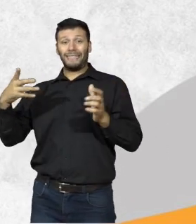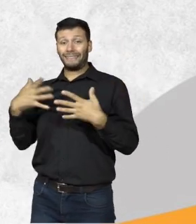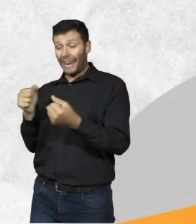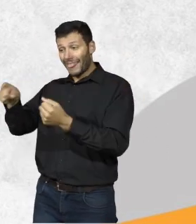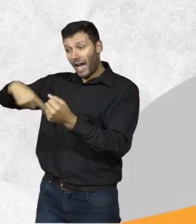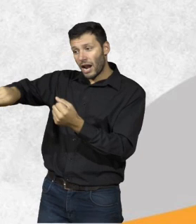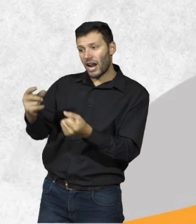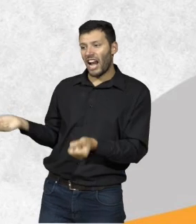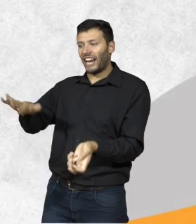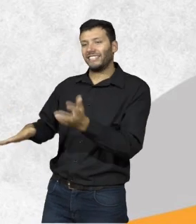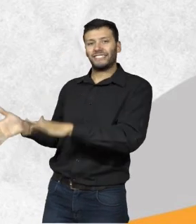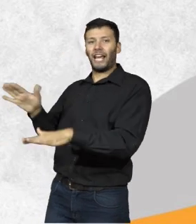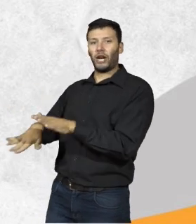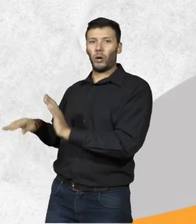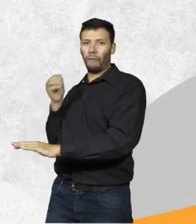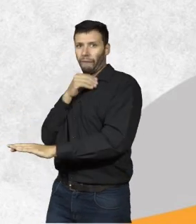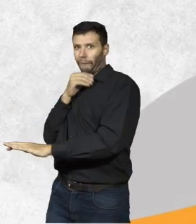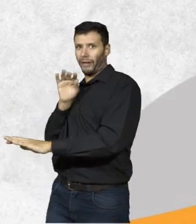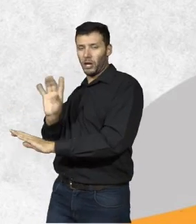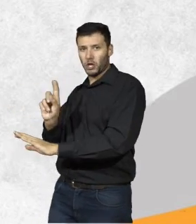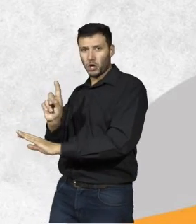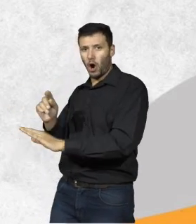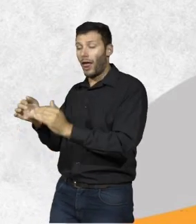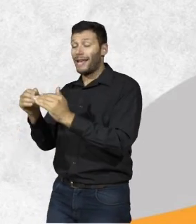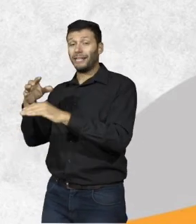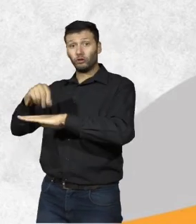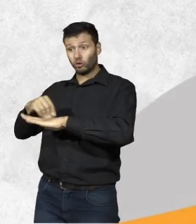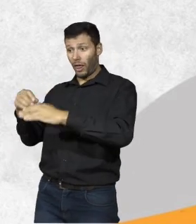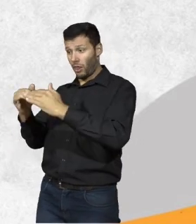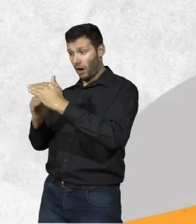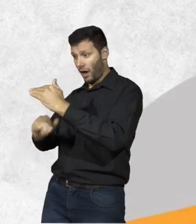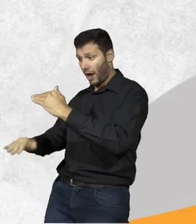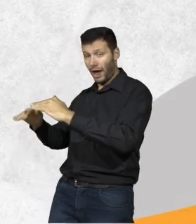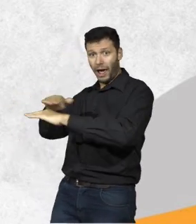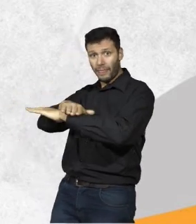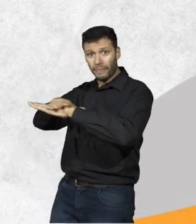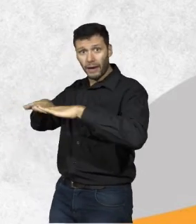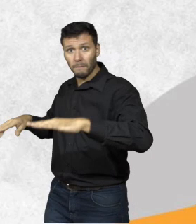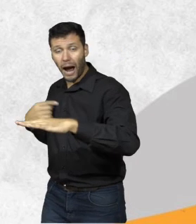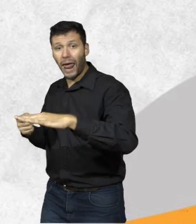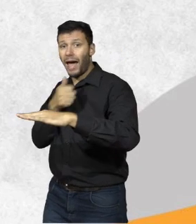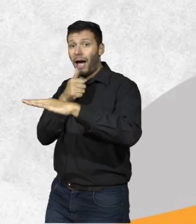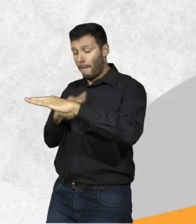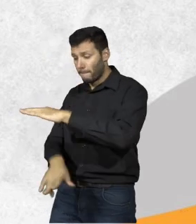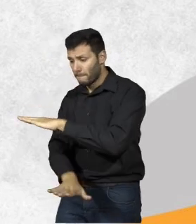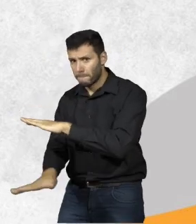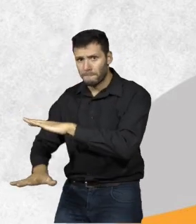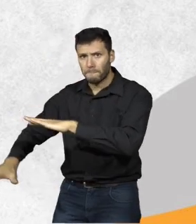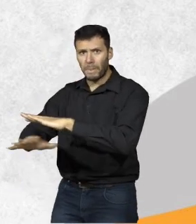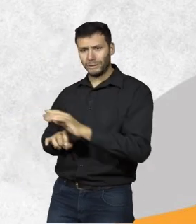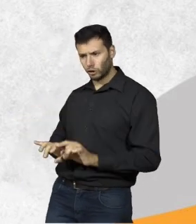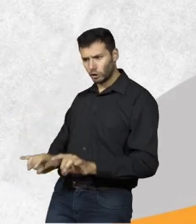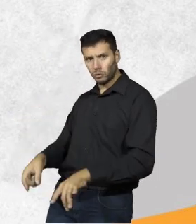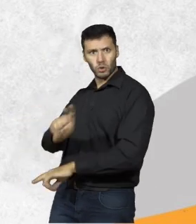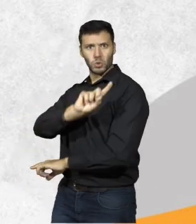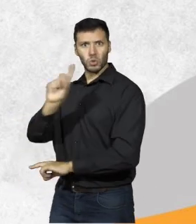solamente está aislado del suelo para evitar la contaminación de las napas freáticas, sino